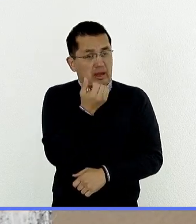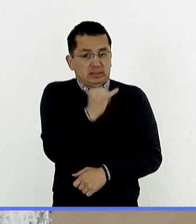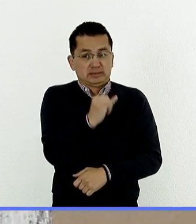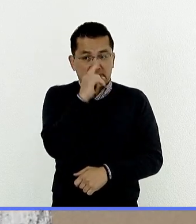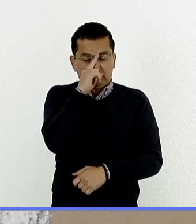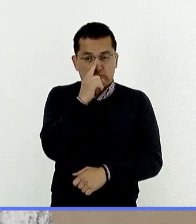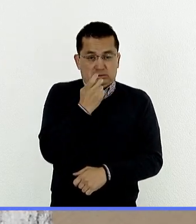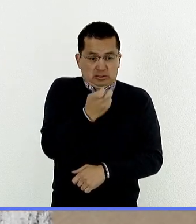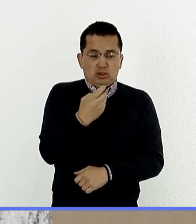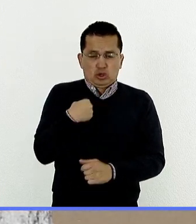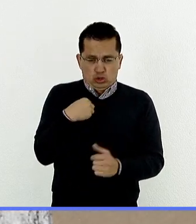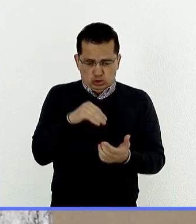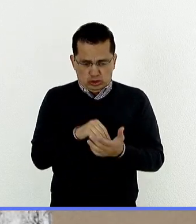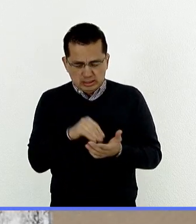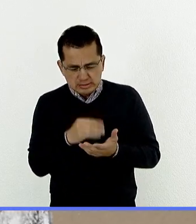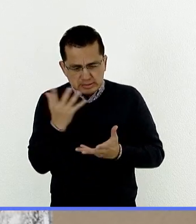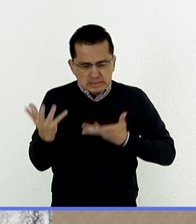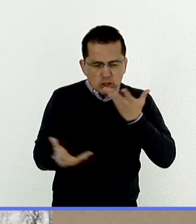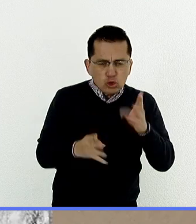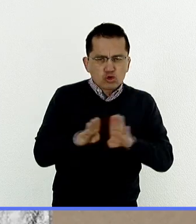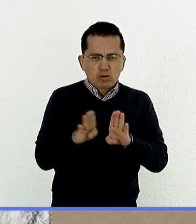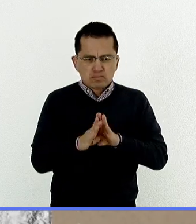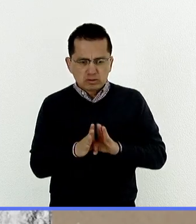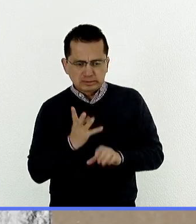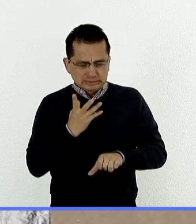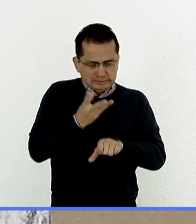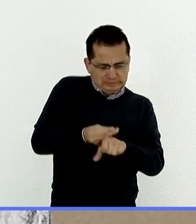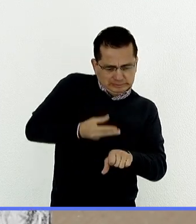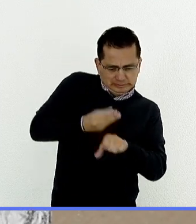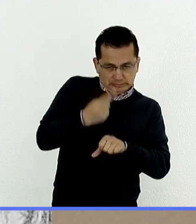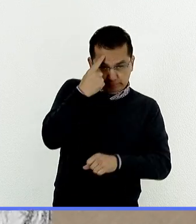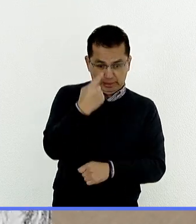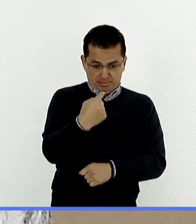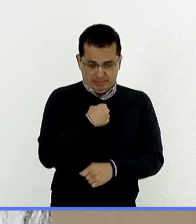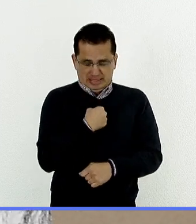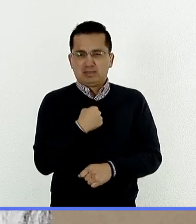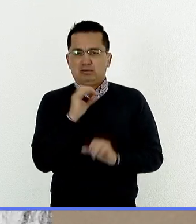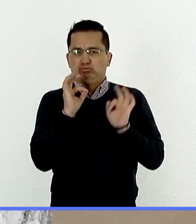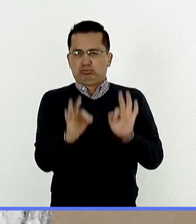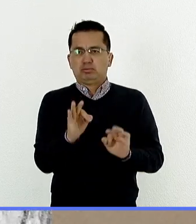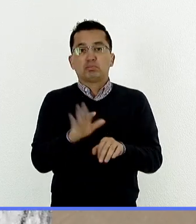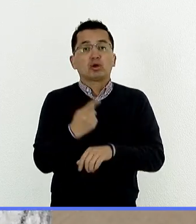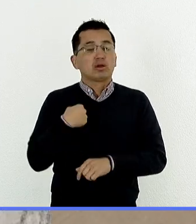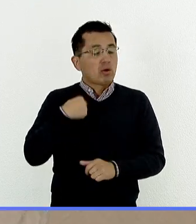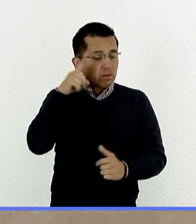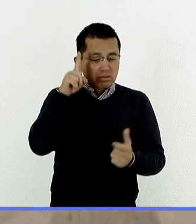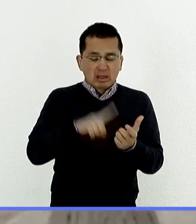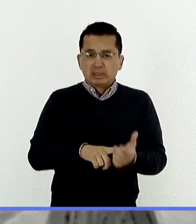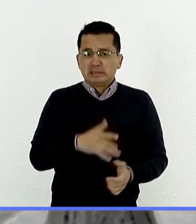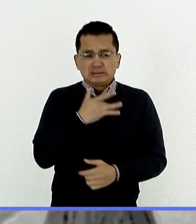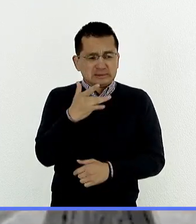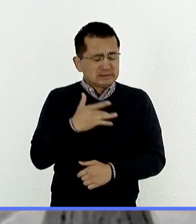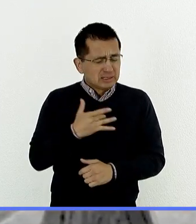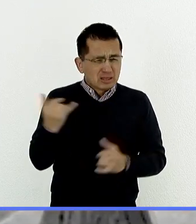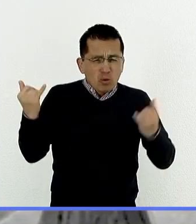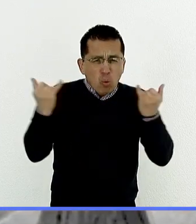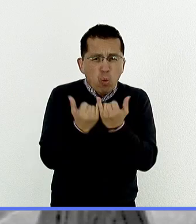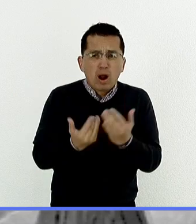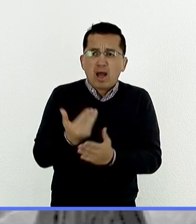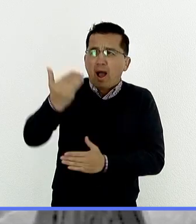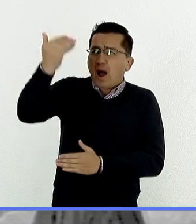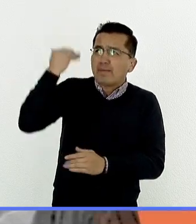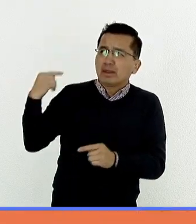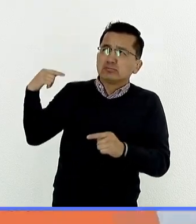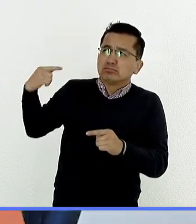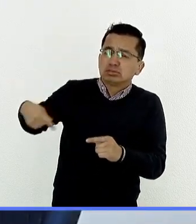lado de las cosas afinando los sentidos invadida por la sensación inminente de algo que ya había vivido muchas veces y